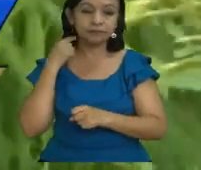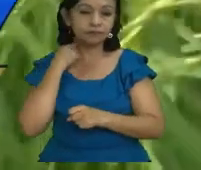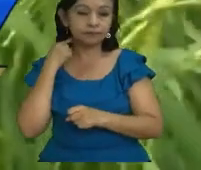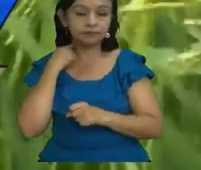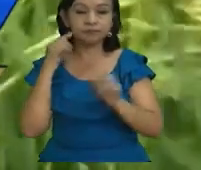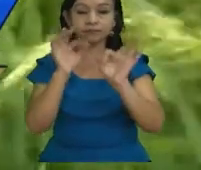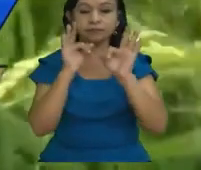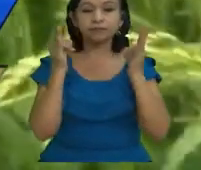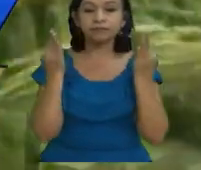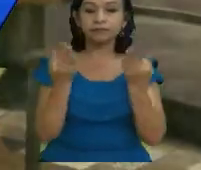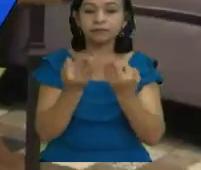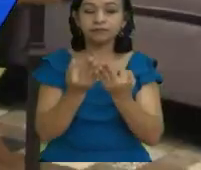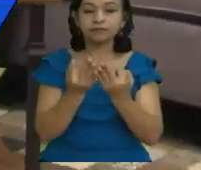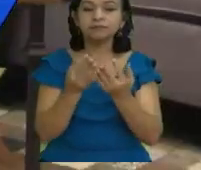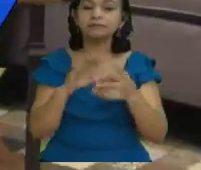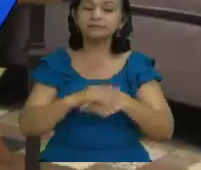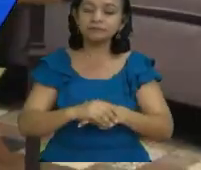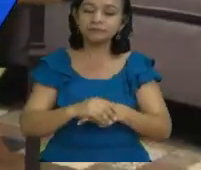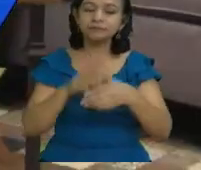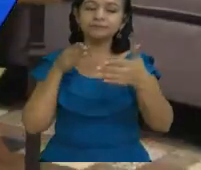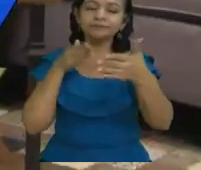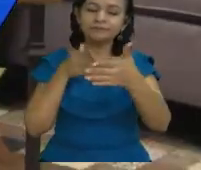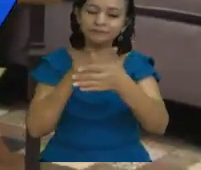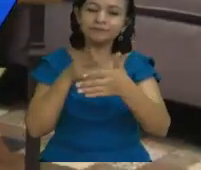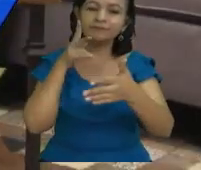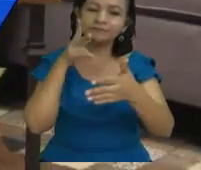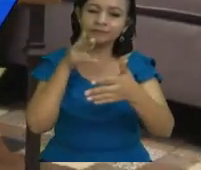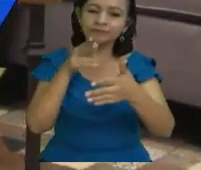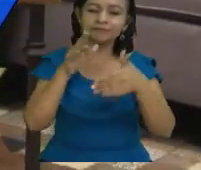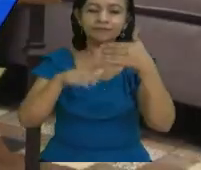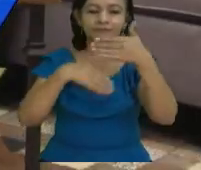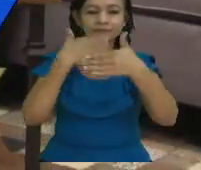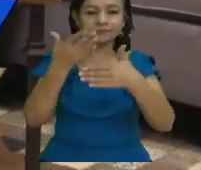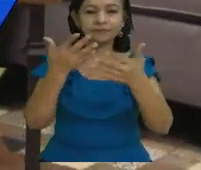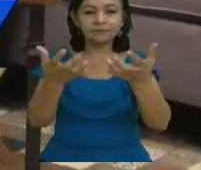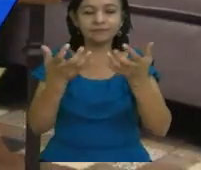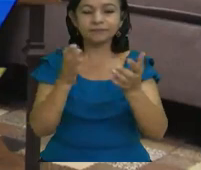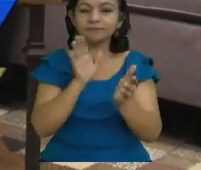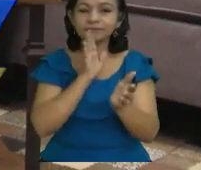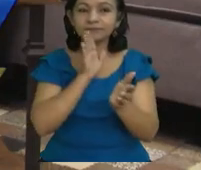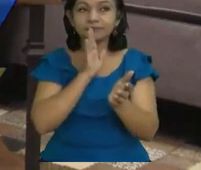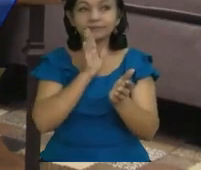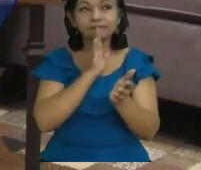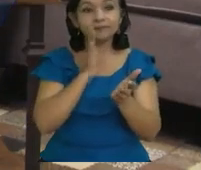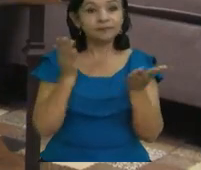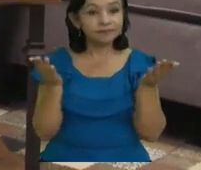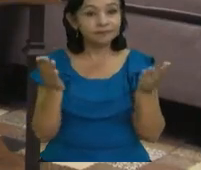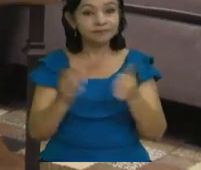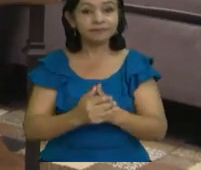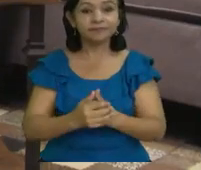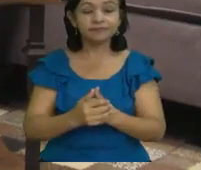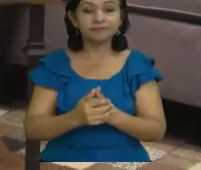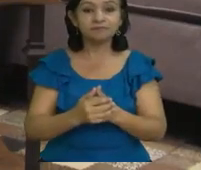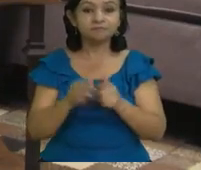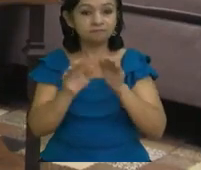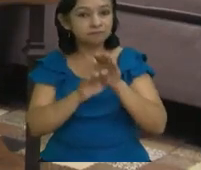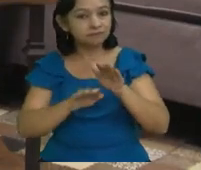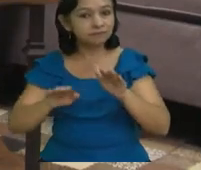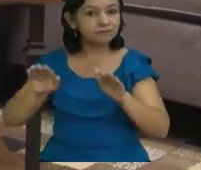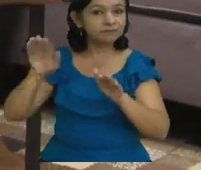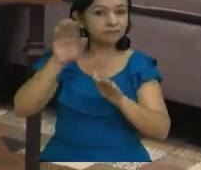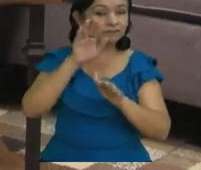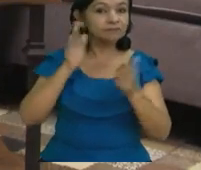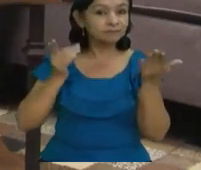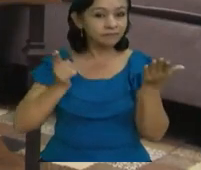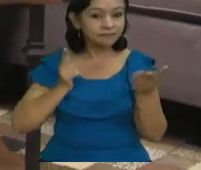familia. Compañera, tenemos que hacer una nueva pausa, pero al volver quisiera que nos hablara, bueno, si hay más, entiendo que hay